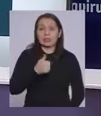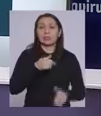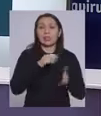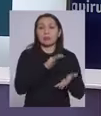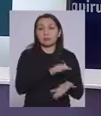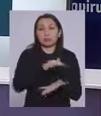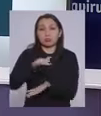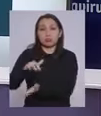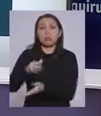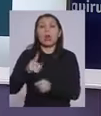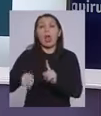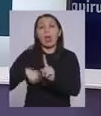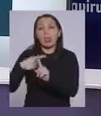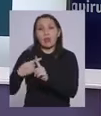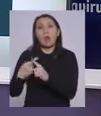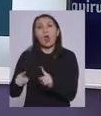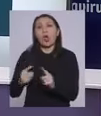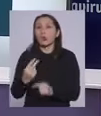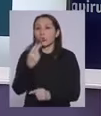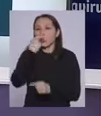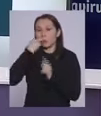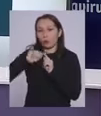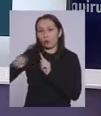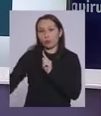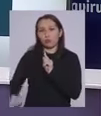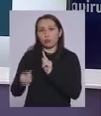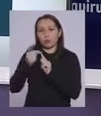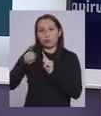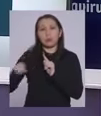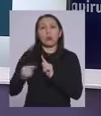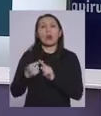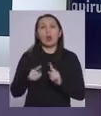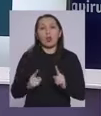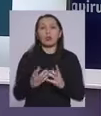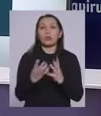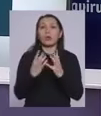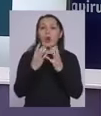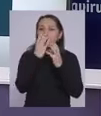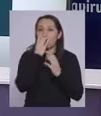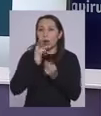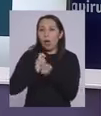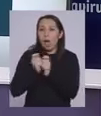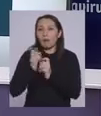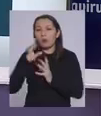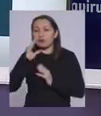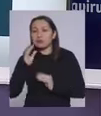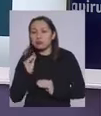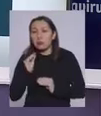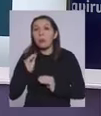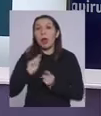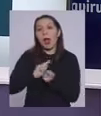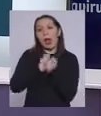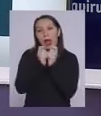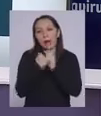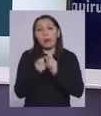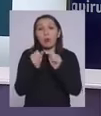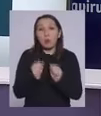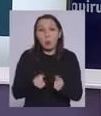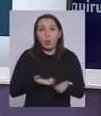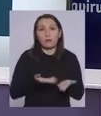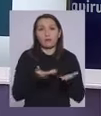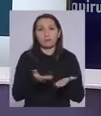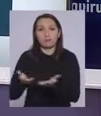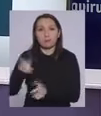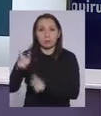además de los equipos de oxigenoterapia y de las máquinas de anestesia que están disponibles también para los pacientes de